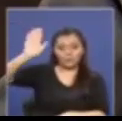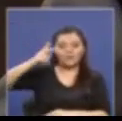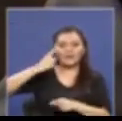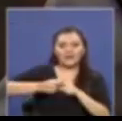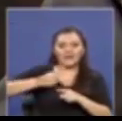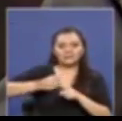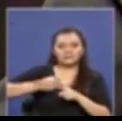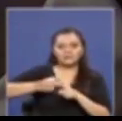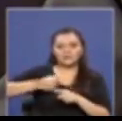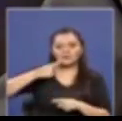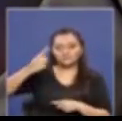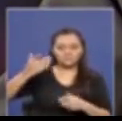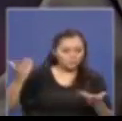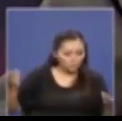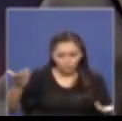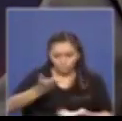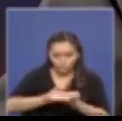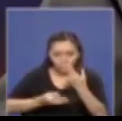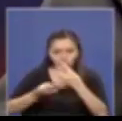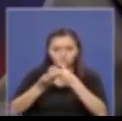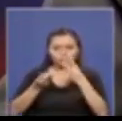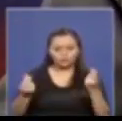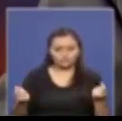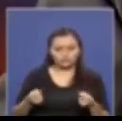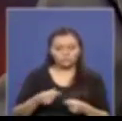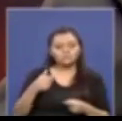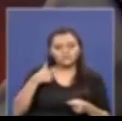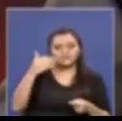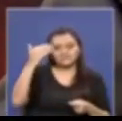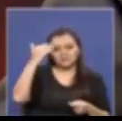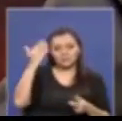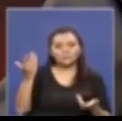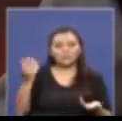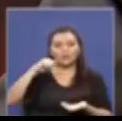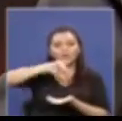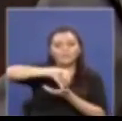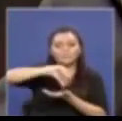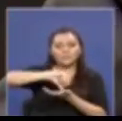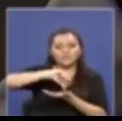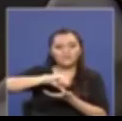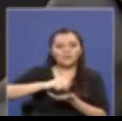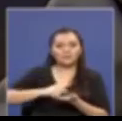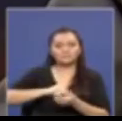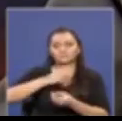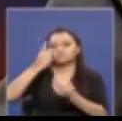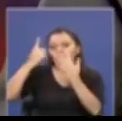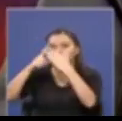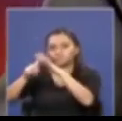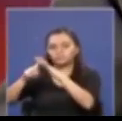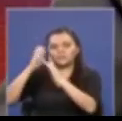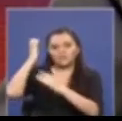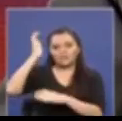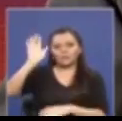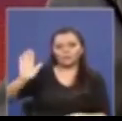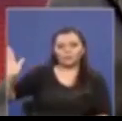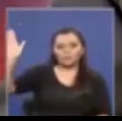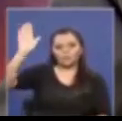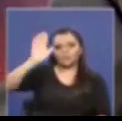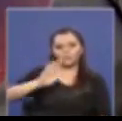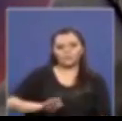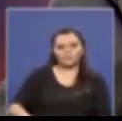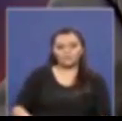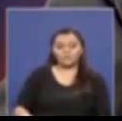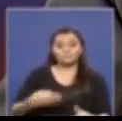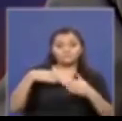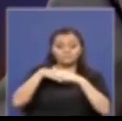algo, y lo van a recibir. Van a saber cuál es la capital de Grecia, que Grecia es parte de Europa. Pregunten, pues, en la Federal Reserve